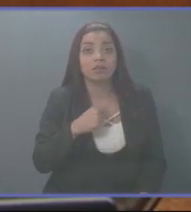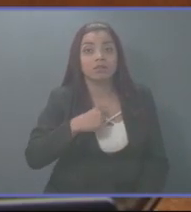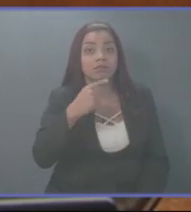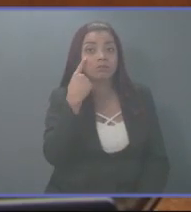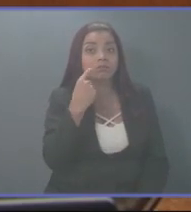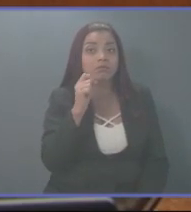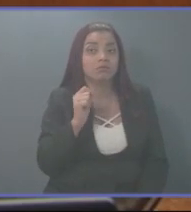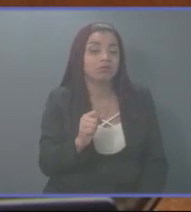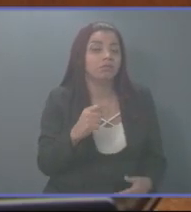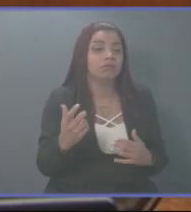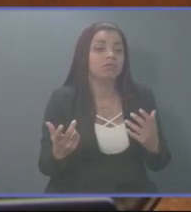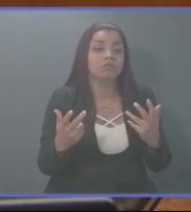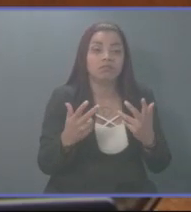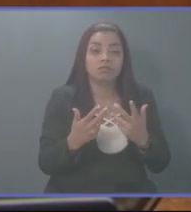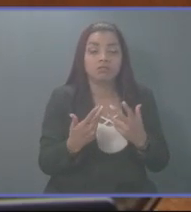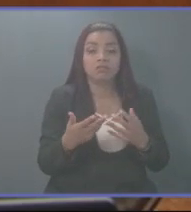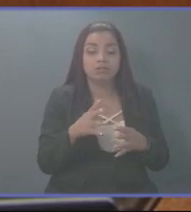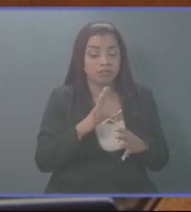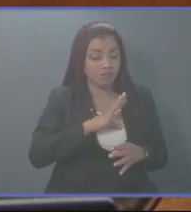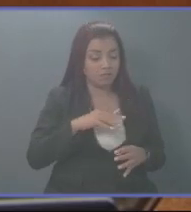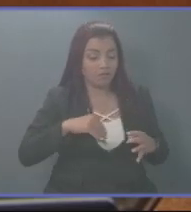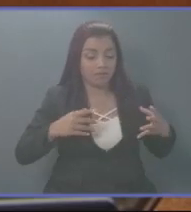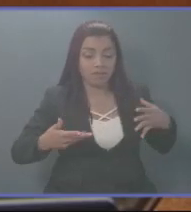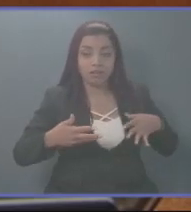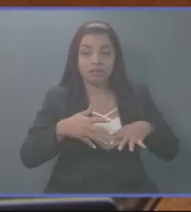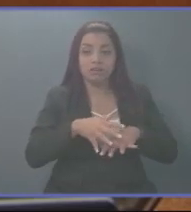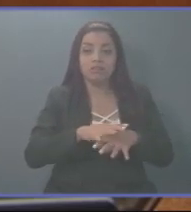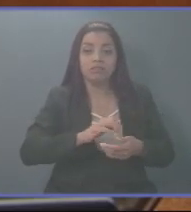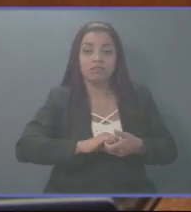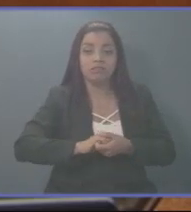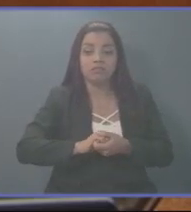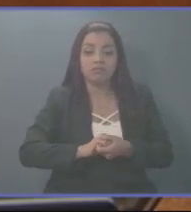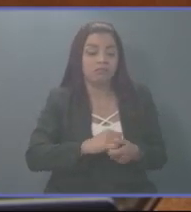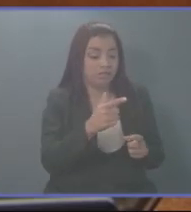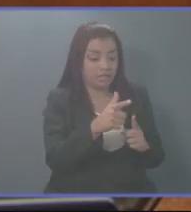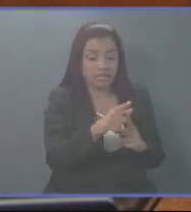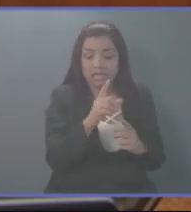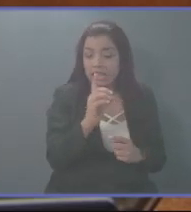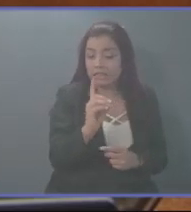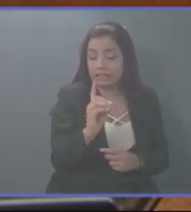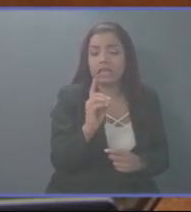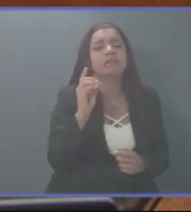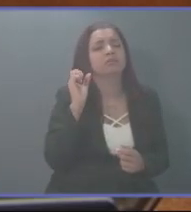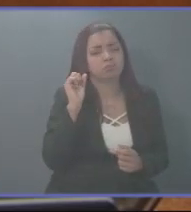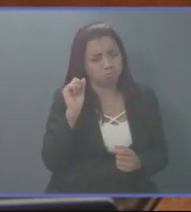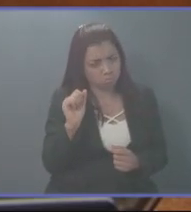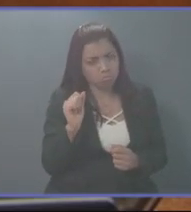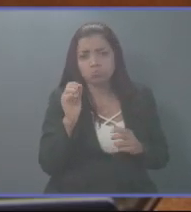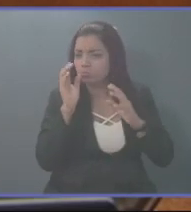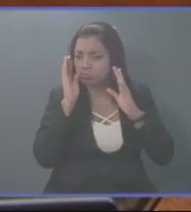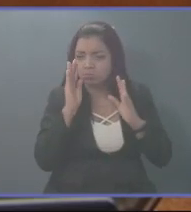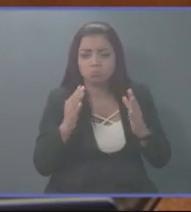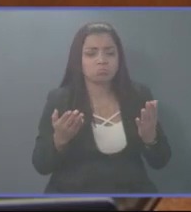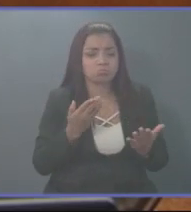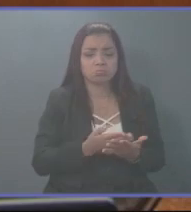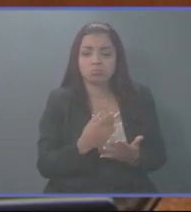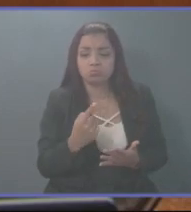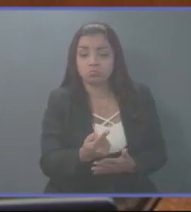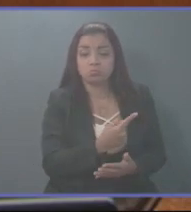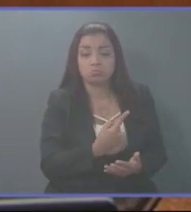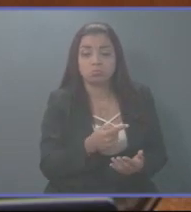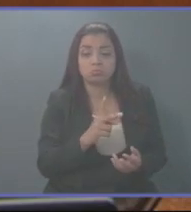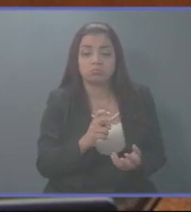y reunificación familiar. D. Brindar protección y asistencia a personas separadas de